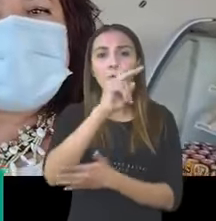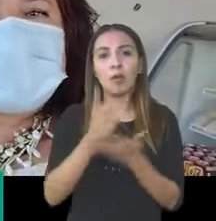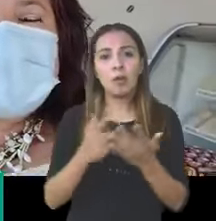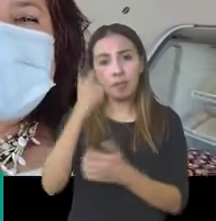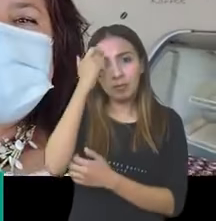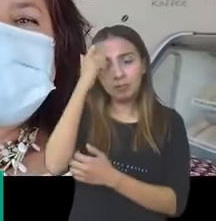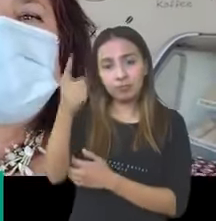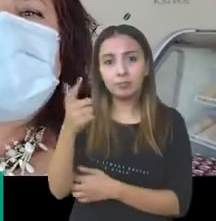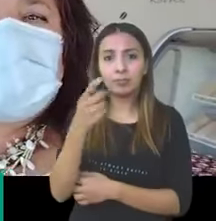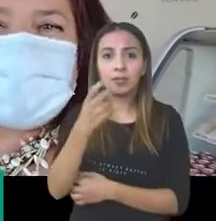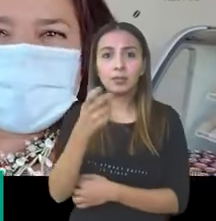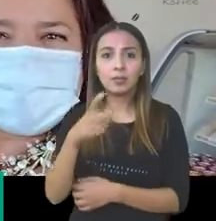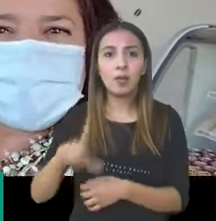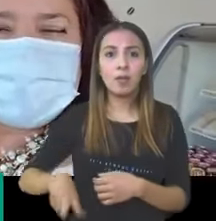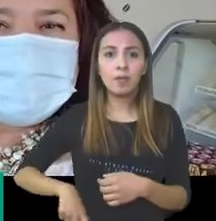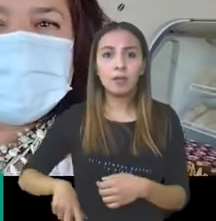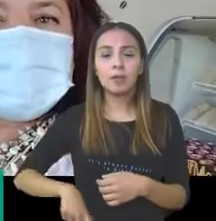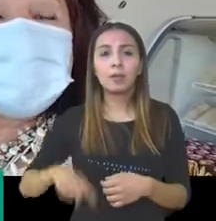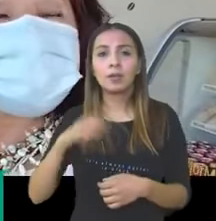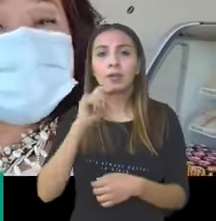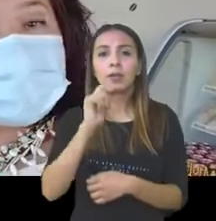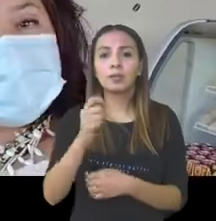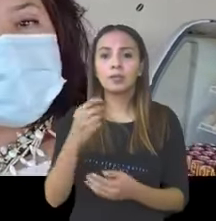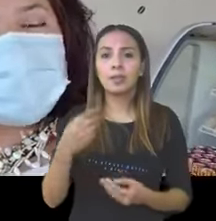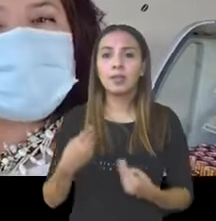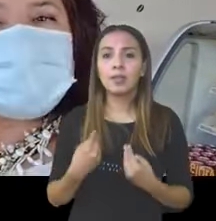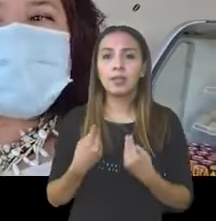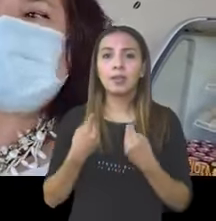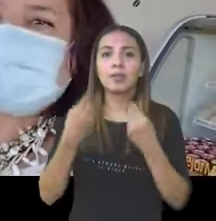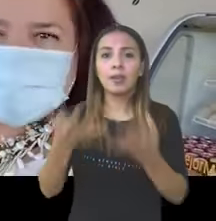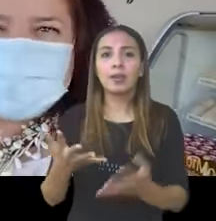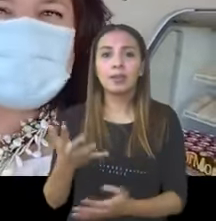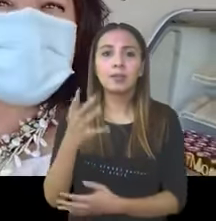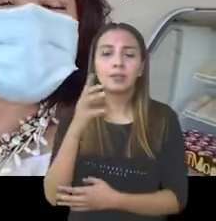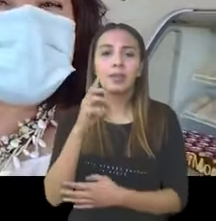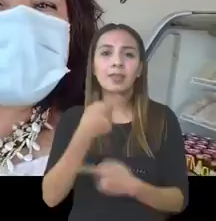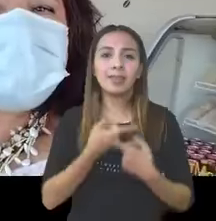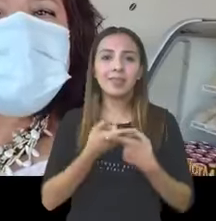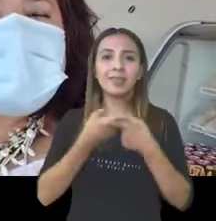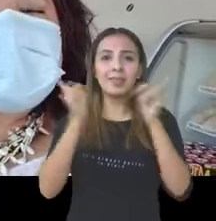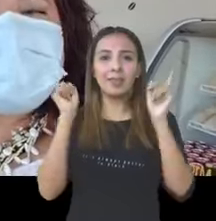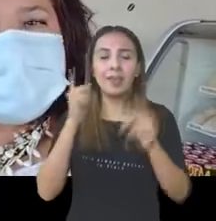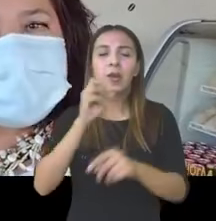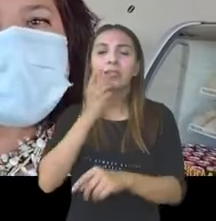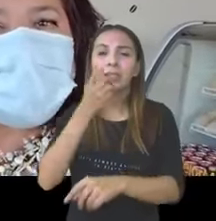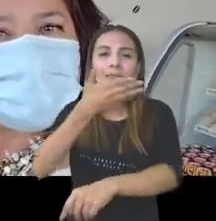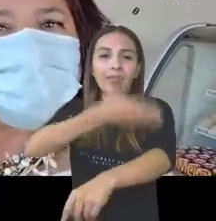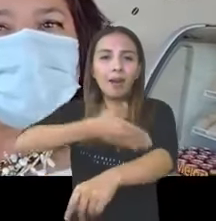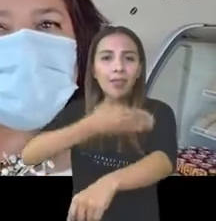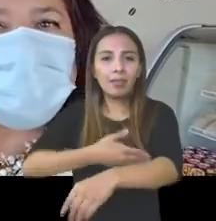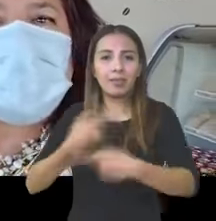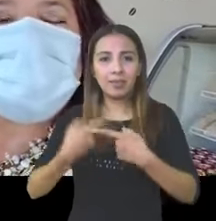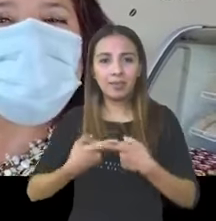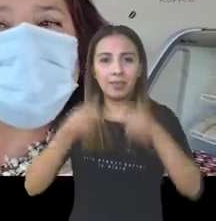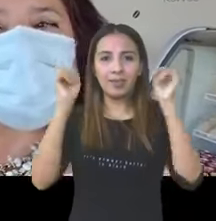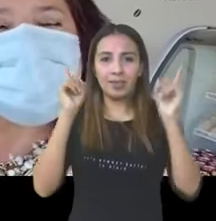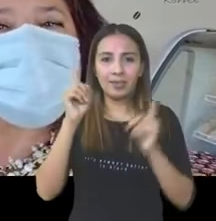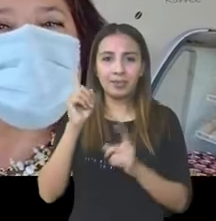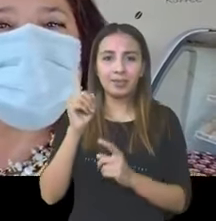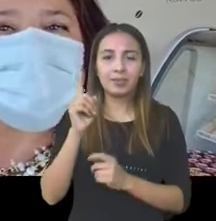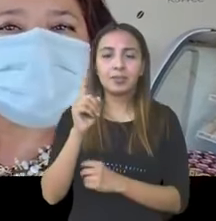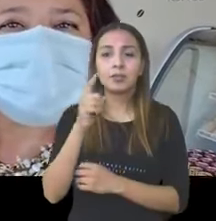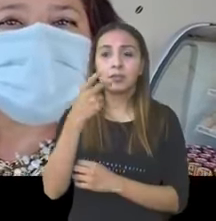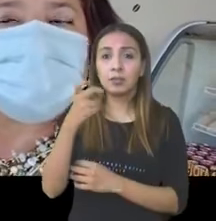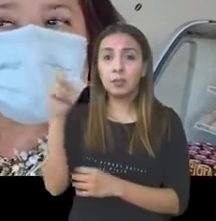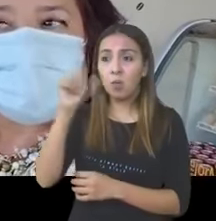llama Tardes Diferentes. Esas Tardes Diferentes, que se hace por las tardes, les entregamos nosotros cuando nosotros